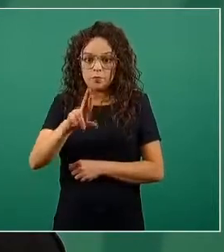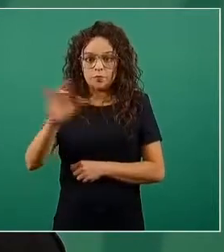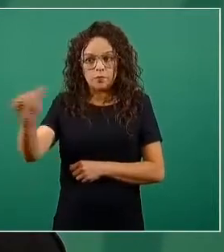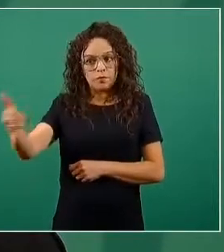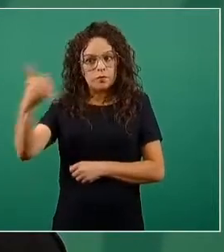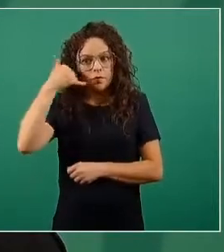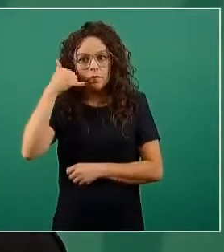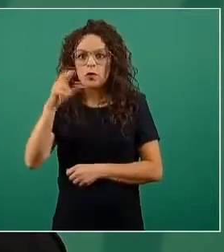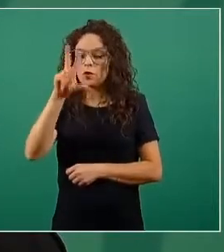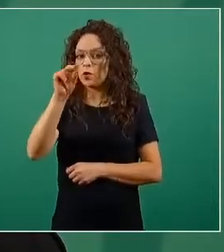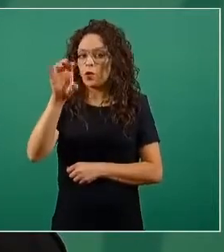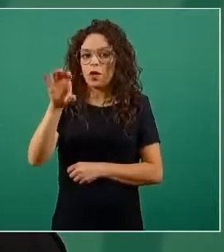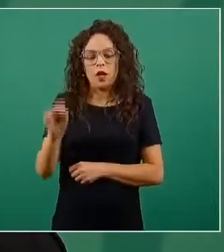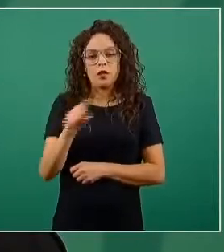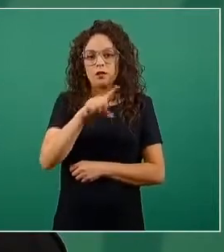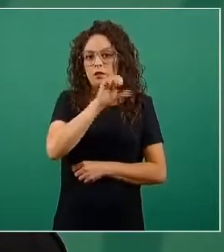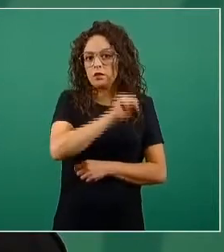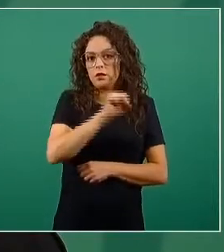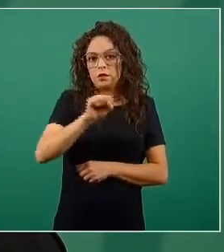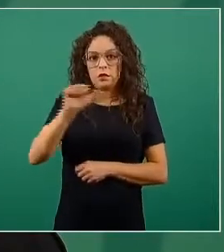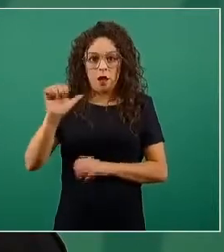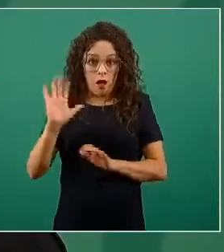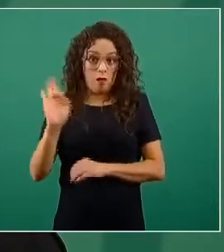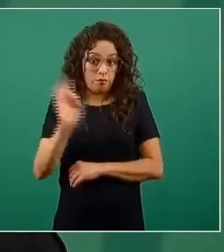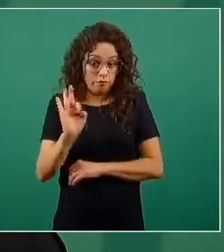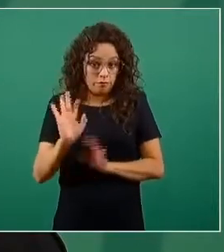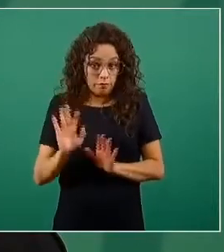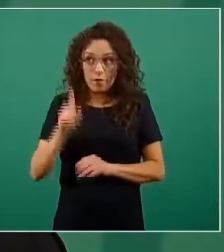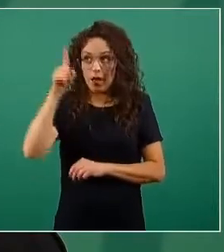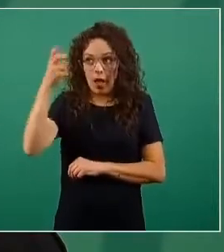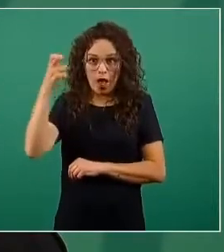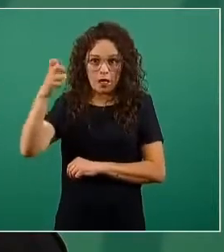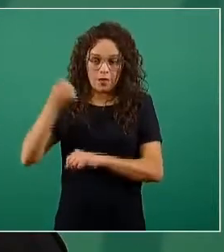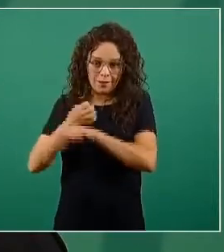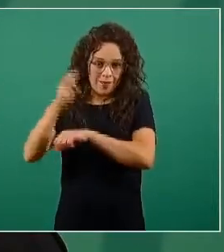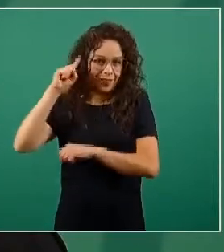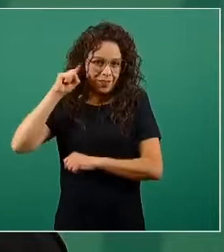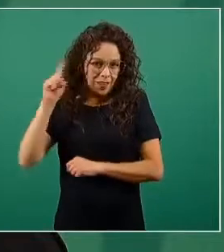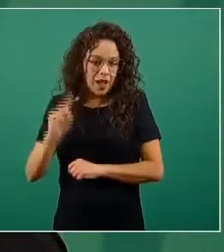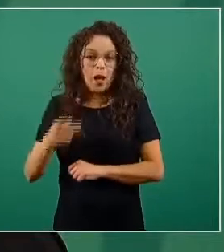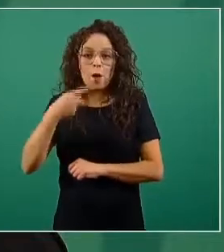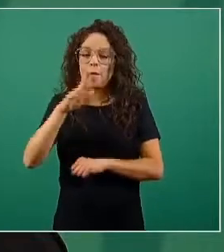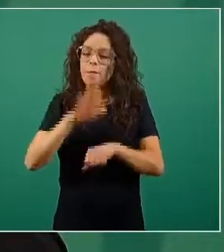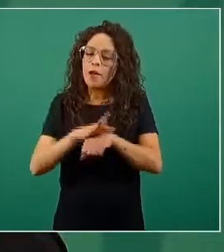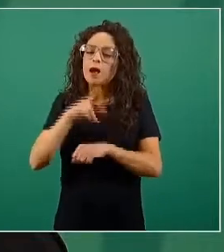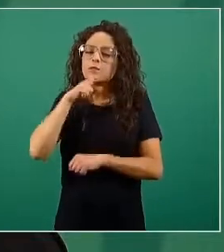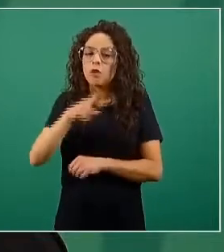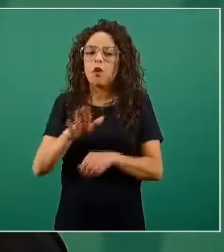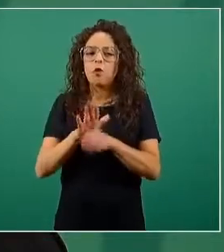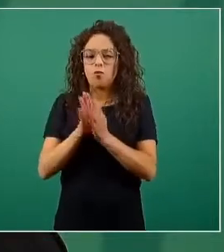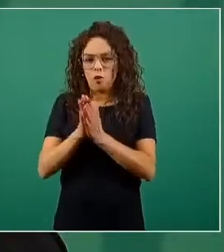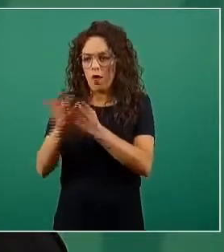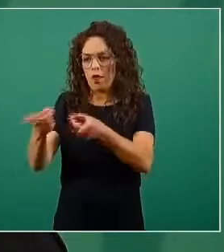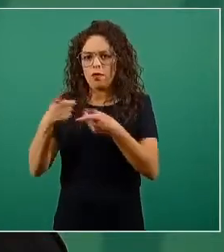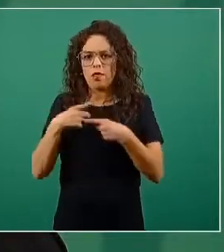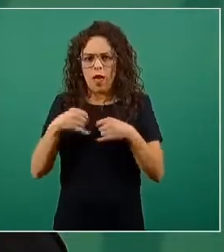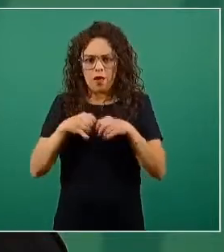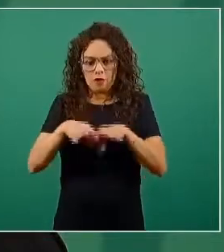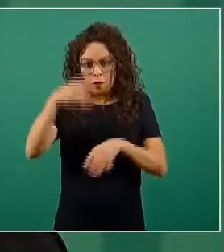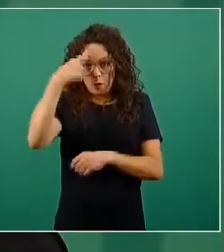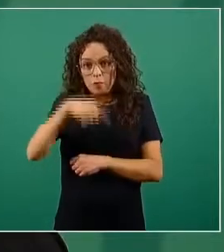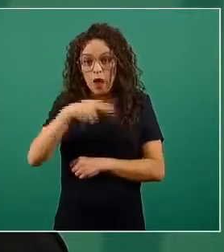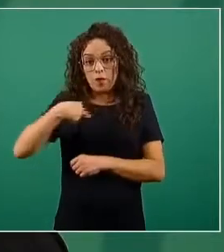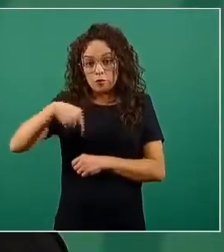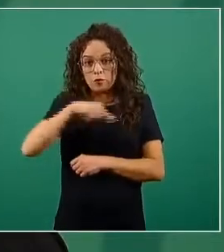no viene de la Secretaría de Salud del Estado, pero preferiría que nos pasaran el dato para que nosotros podamos hacer ahí